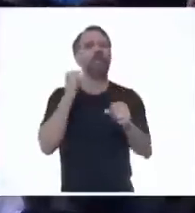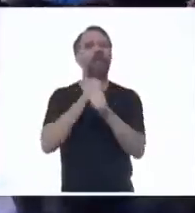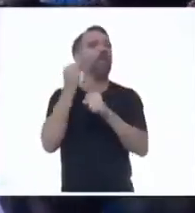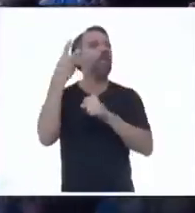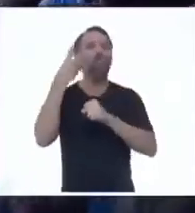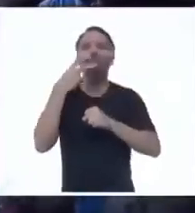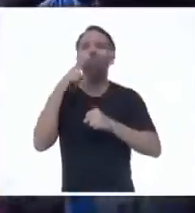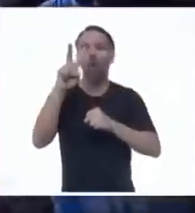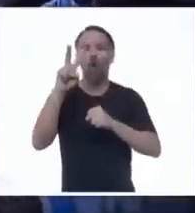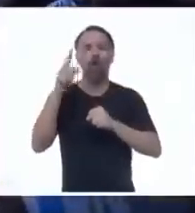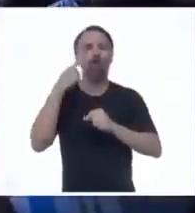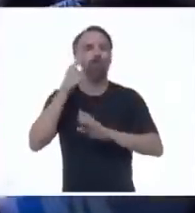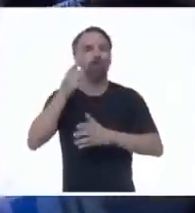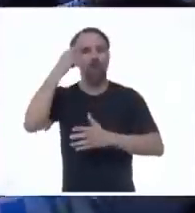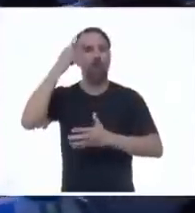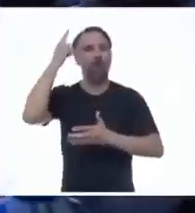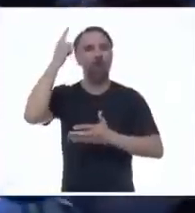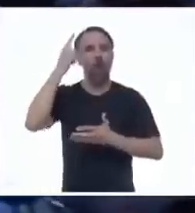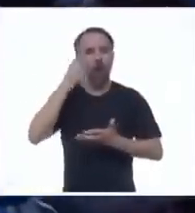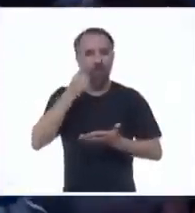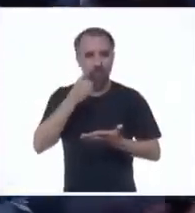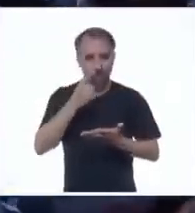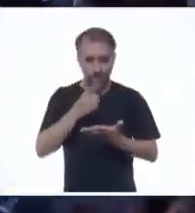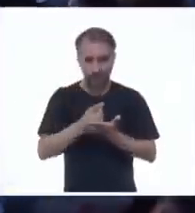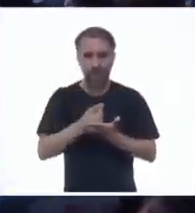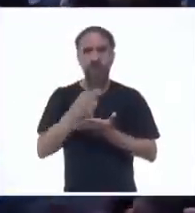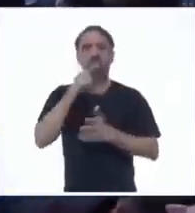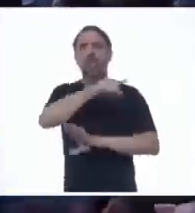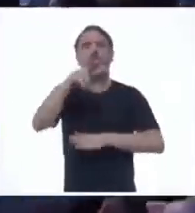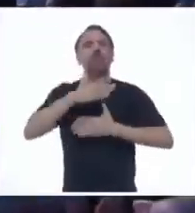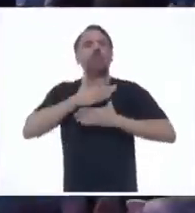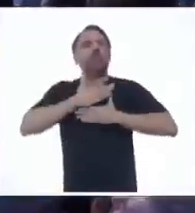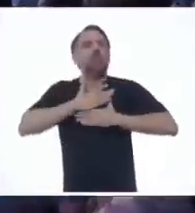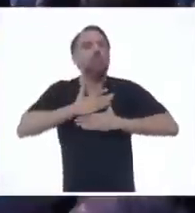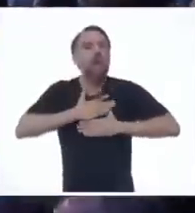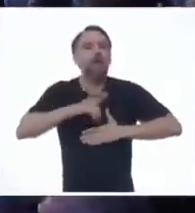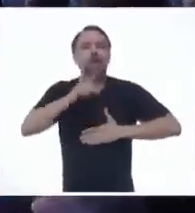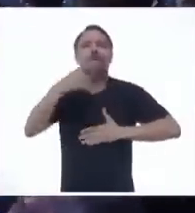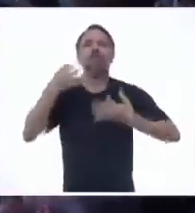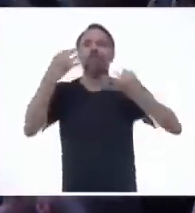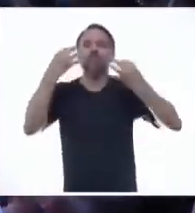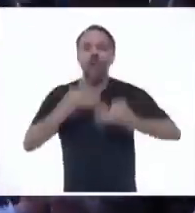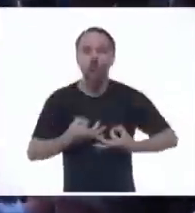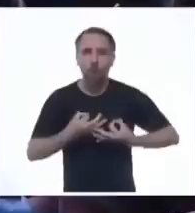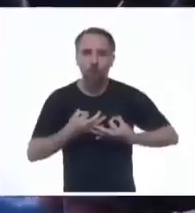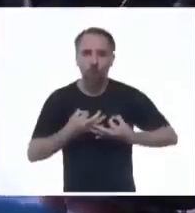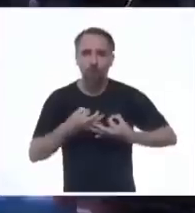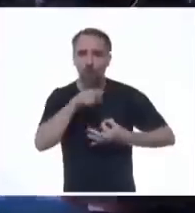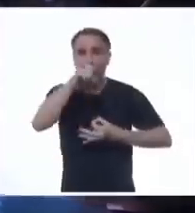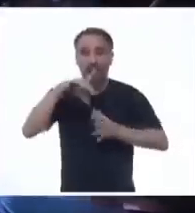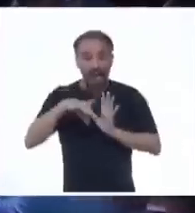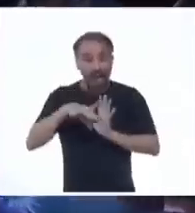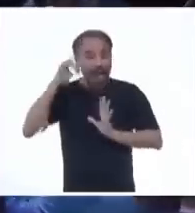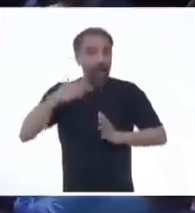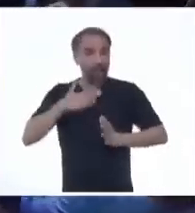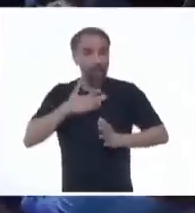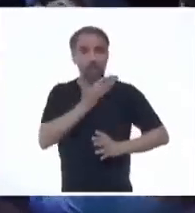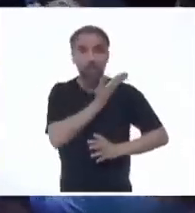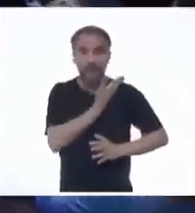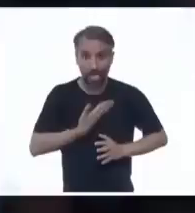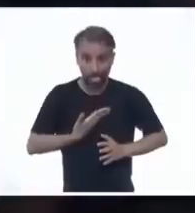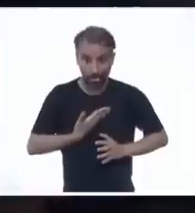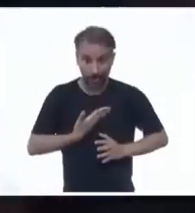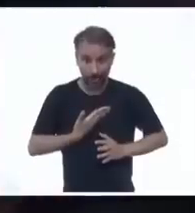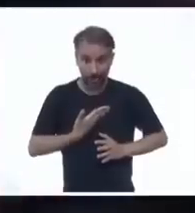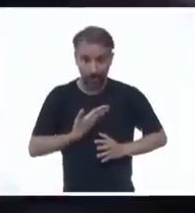para convencerlos, para que estén tranquilos, para que estén seguros de que eligieron un presidente